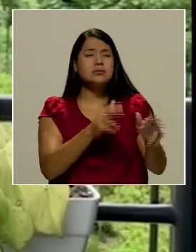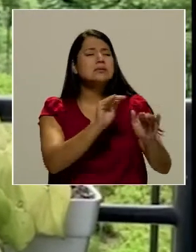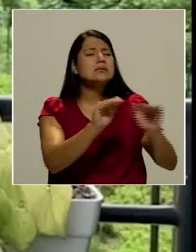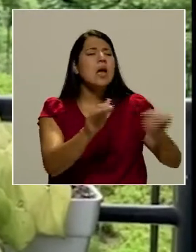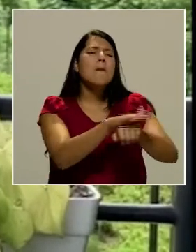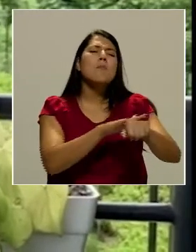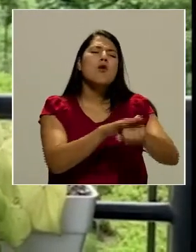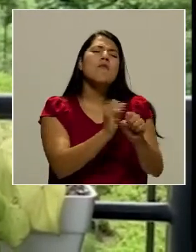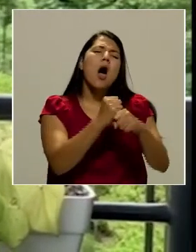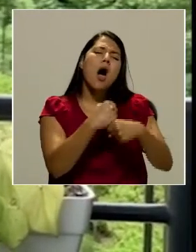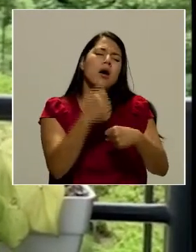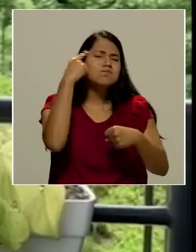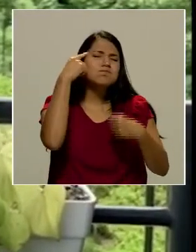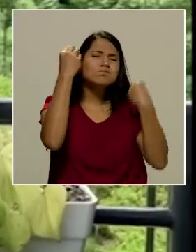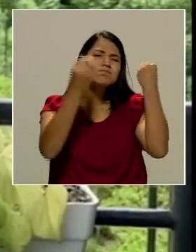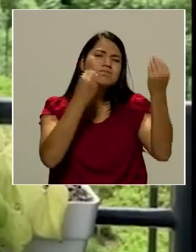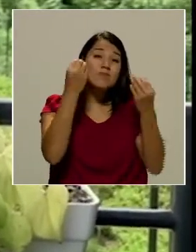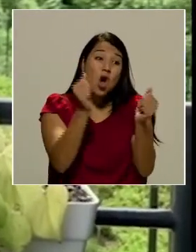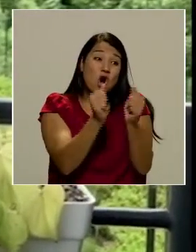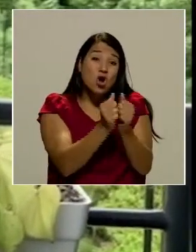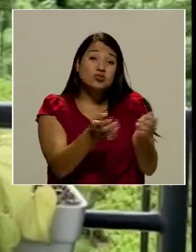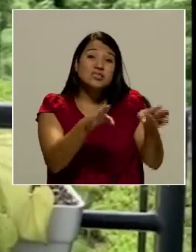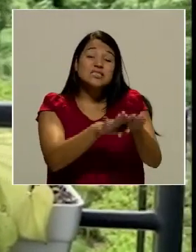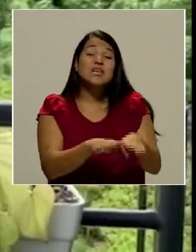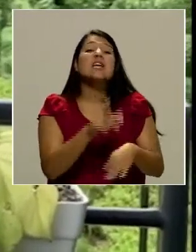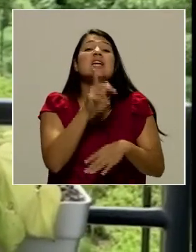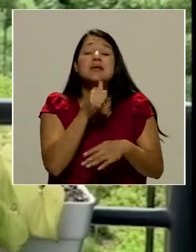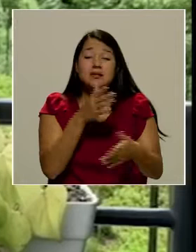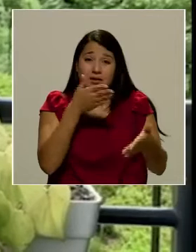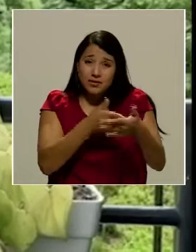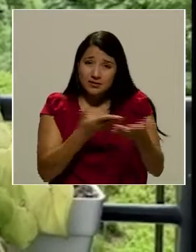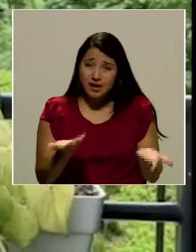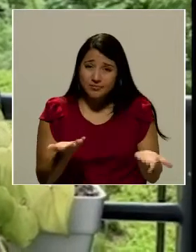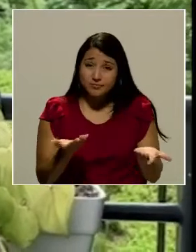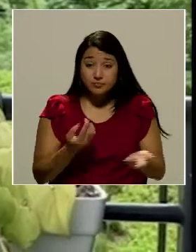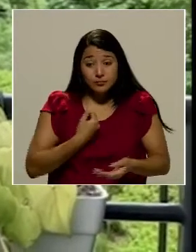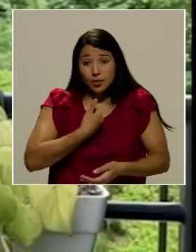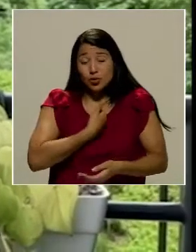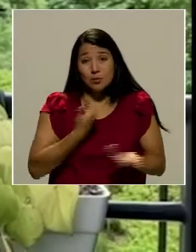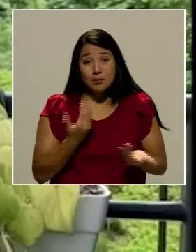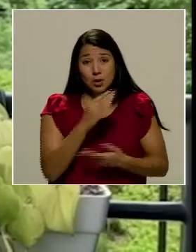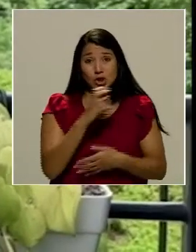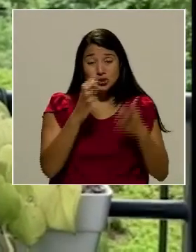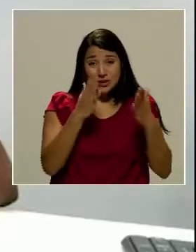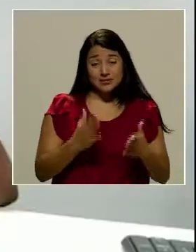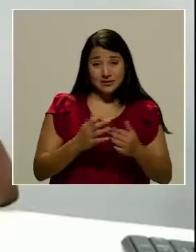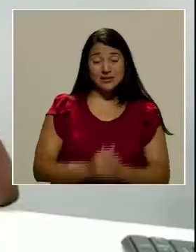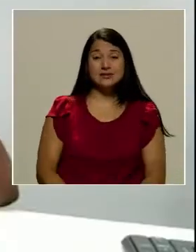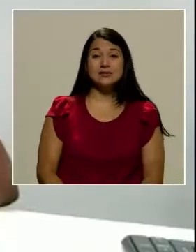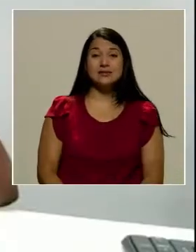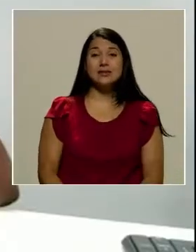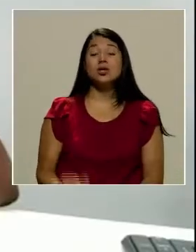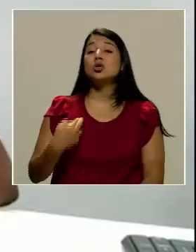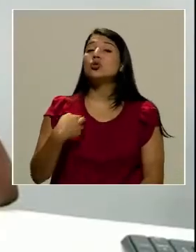hagamos conciencia de que con esta acción los únicos que estamos siendo realmente perjudicados somos nosotros los costarricenses. No creemos